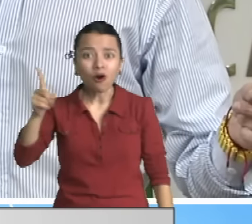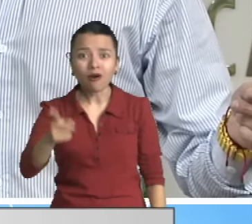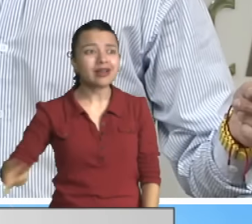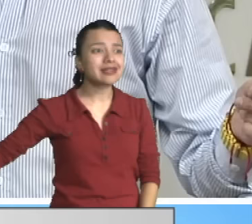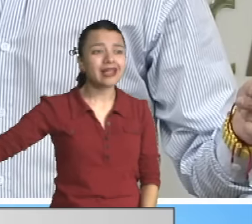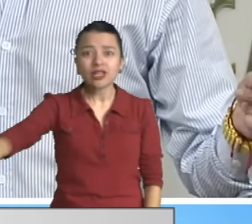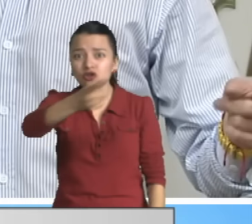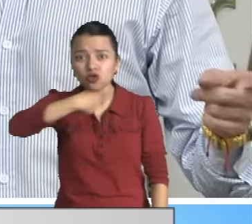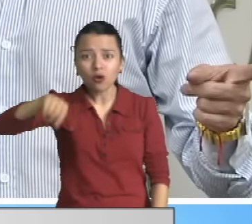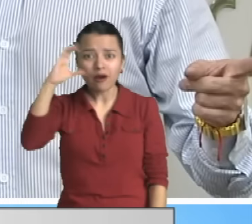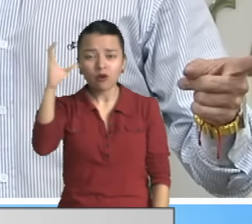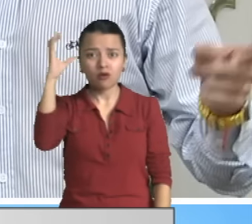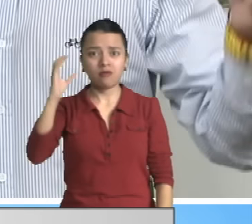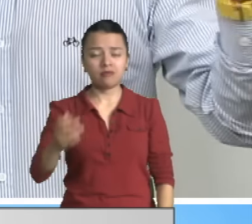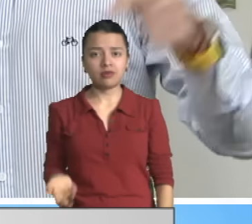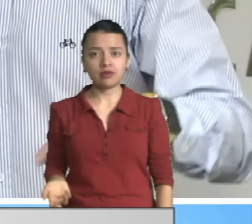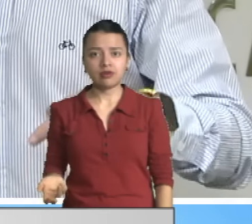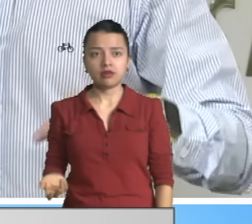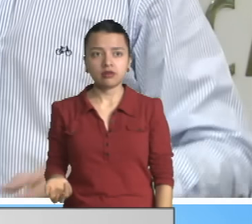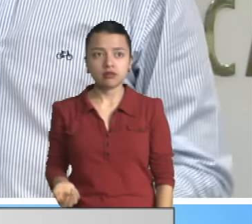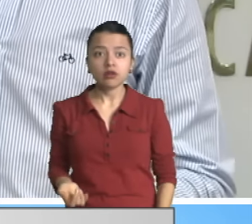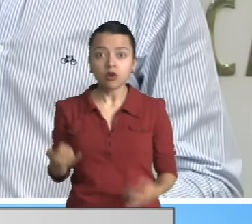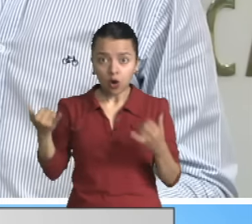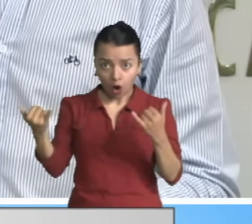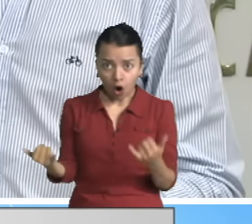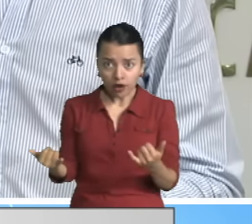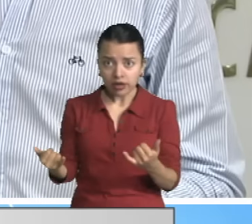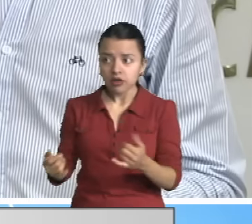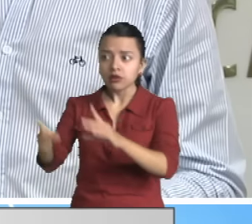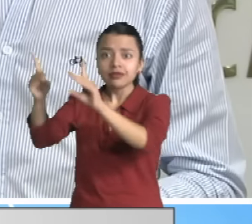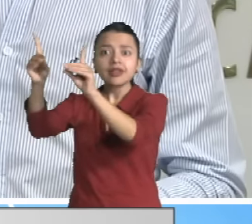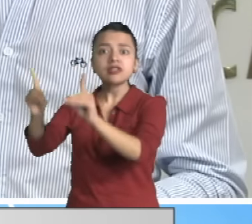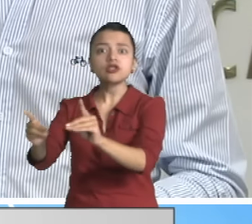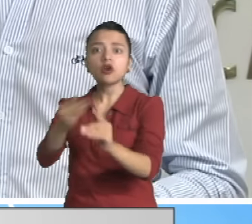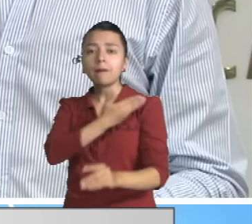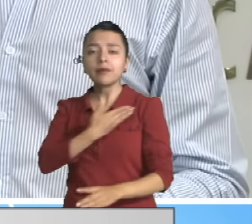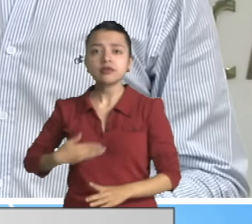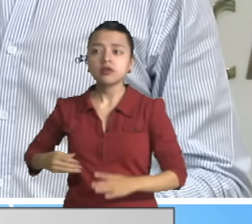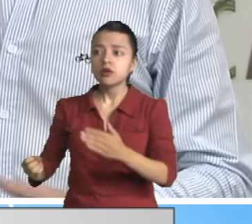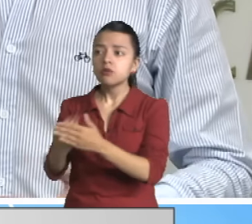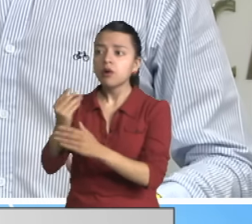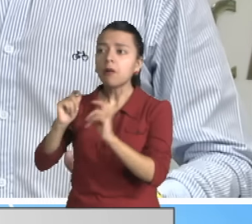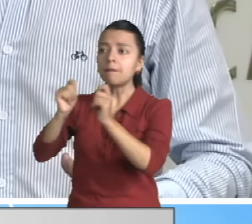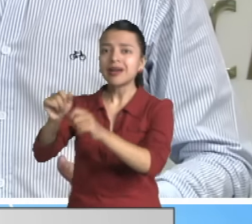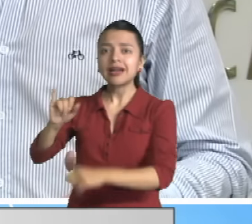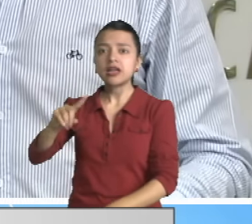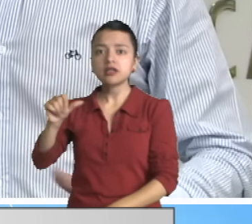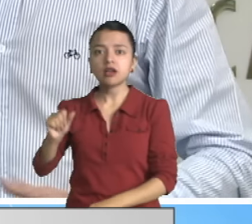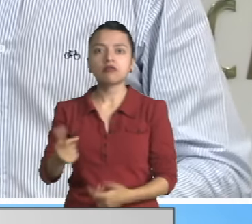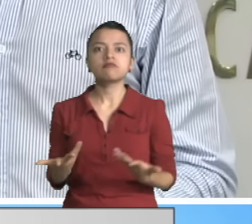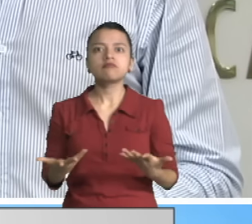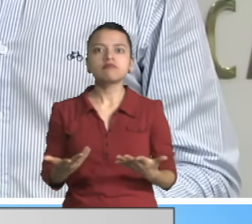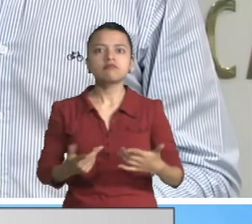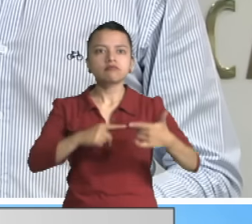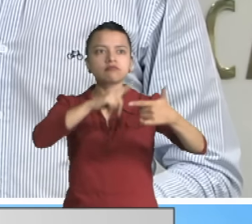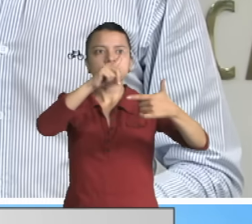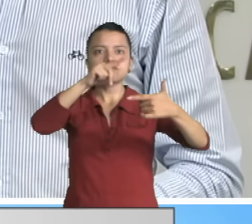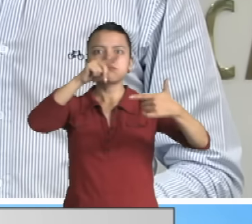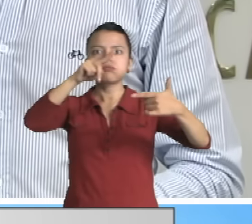madrugada, solo con esa decisión ya empezaron a bajar las acciones, por ejemplo, de ISA en el mercado y en la bolsa. Y le diría